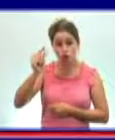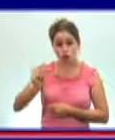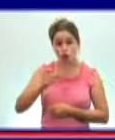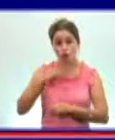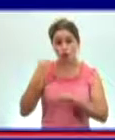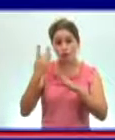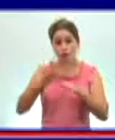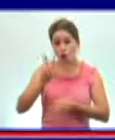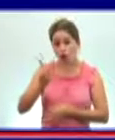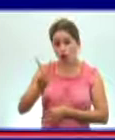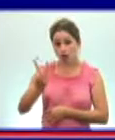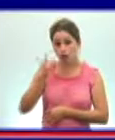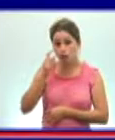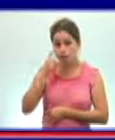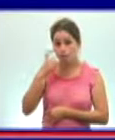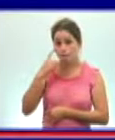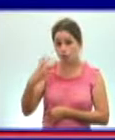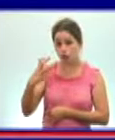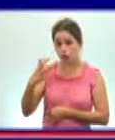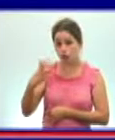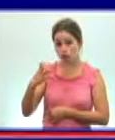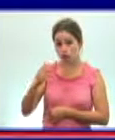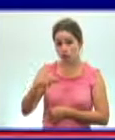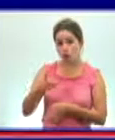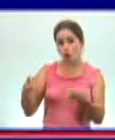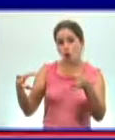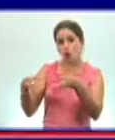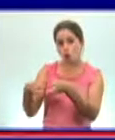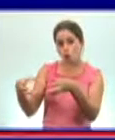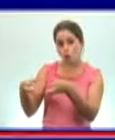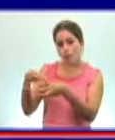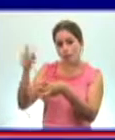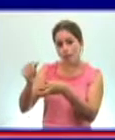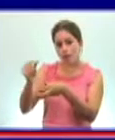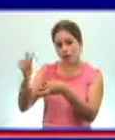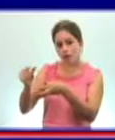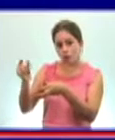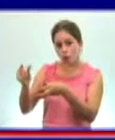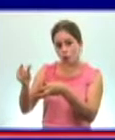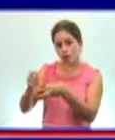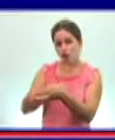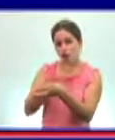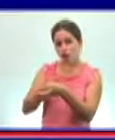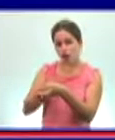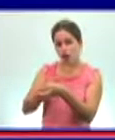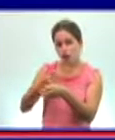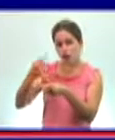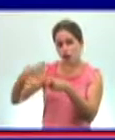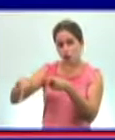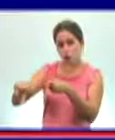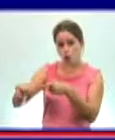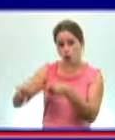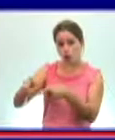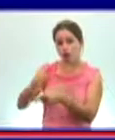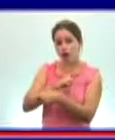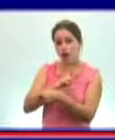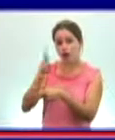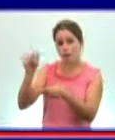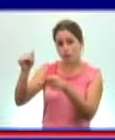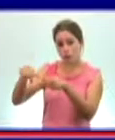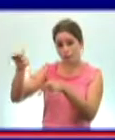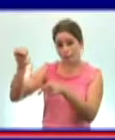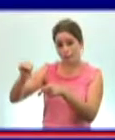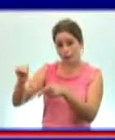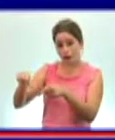ustedes conocen, las bandas de contrarrevolucionarios y alzados que operaban en ese territorio. Y continúa Fidel, si en